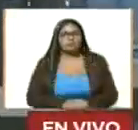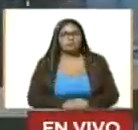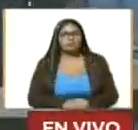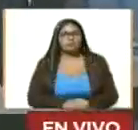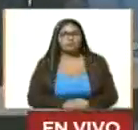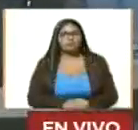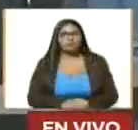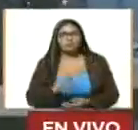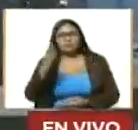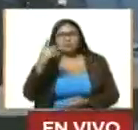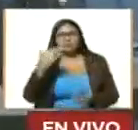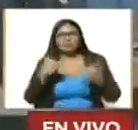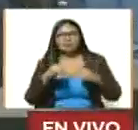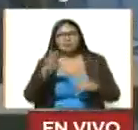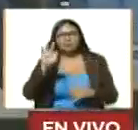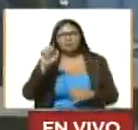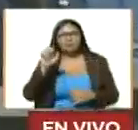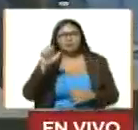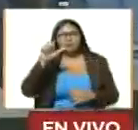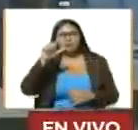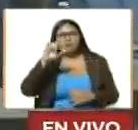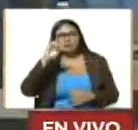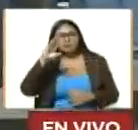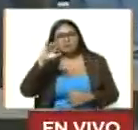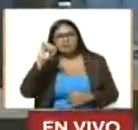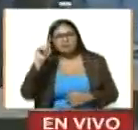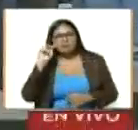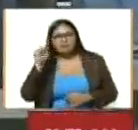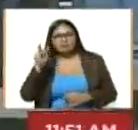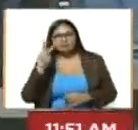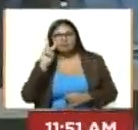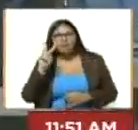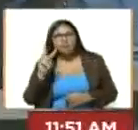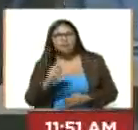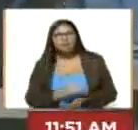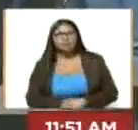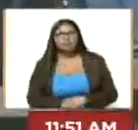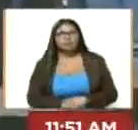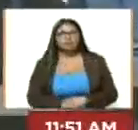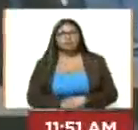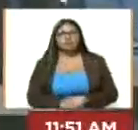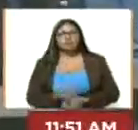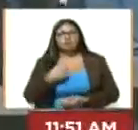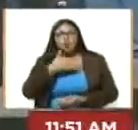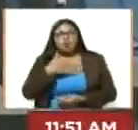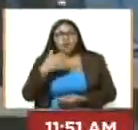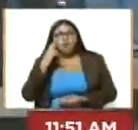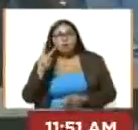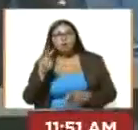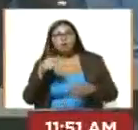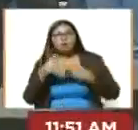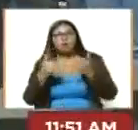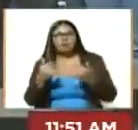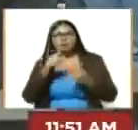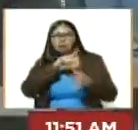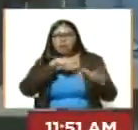Se parece al hijo de Felicia que está ahí. Pero miren, yo quiero, para los que no vieron eso, ¿nosotros estamos